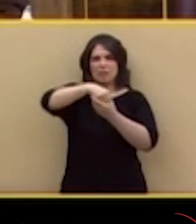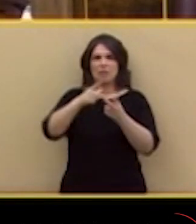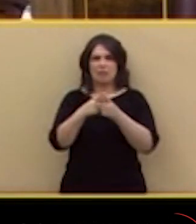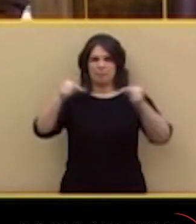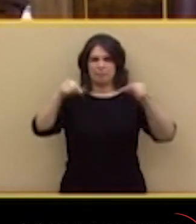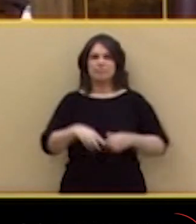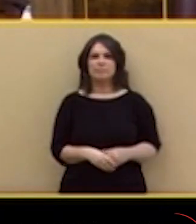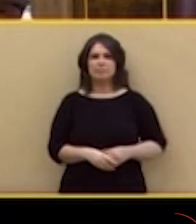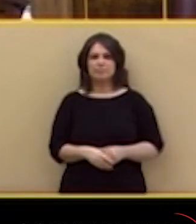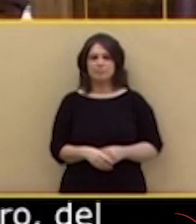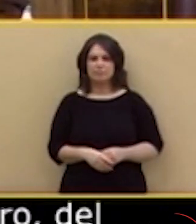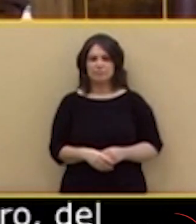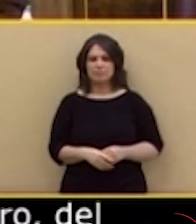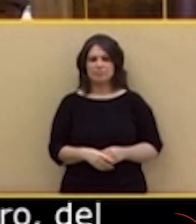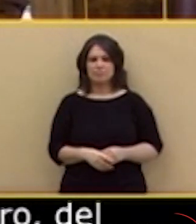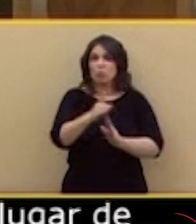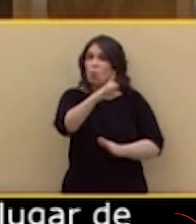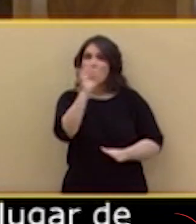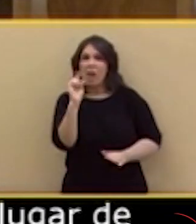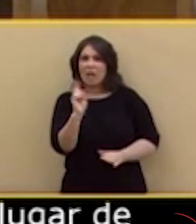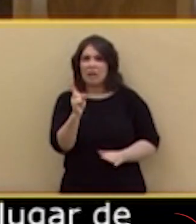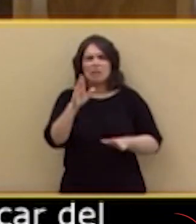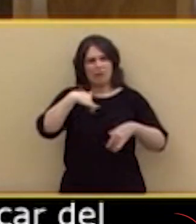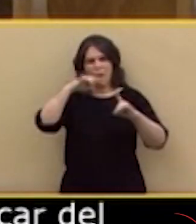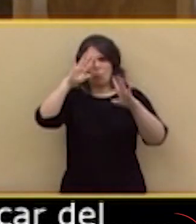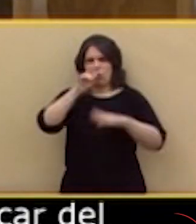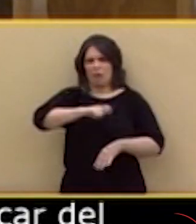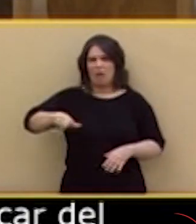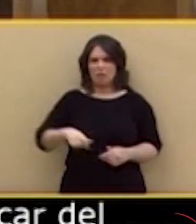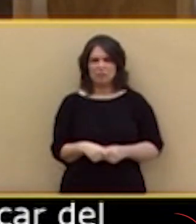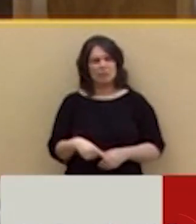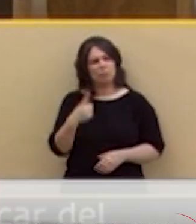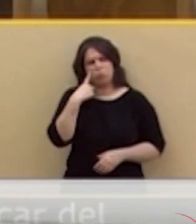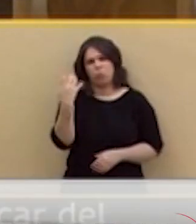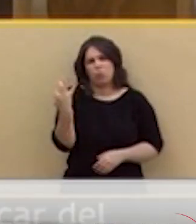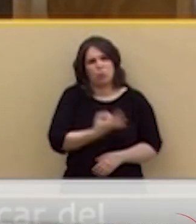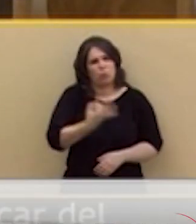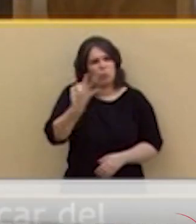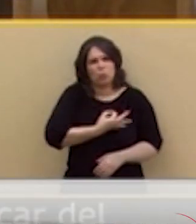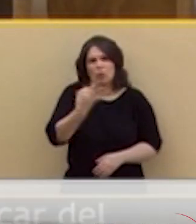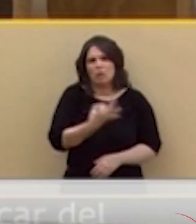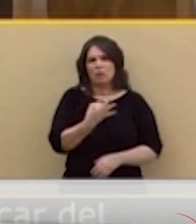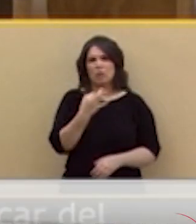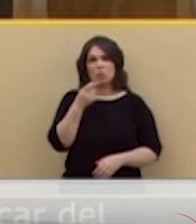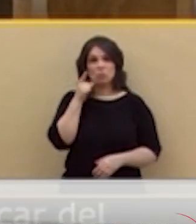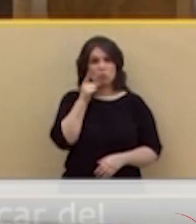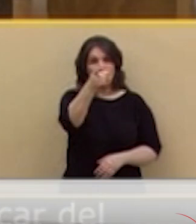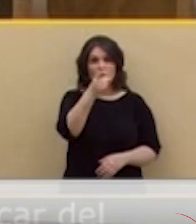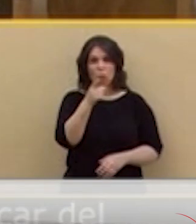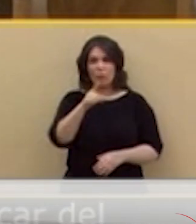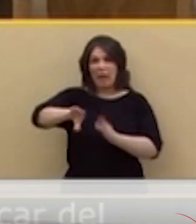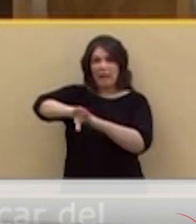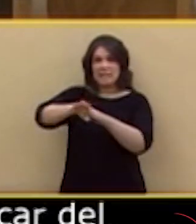administración. Pero Esquerra Republicana le advierte. Es terriblemente peligroso darle aire a la derecha. Un